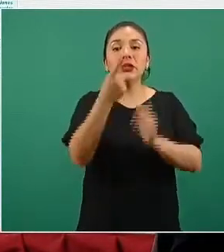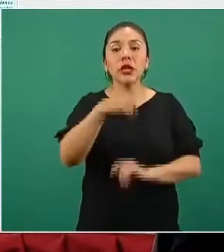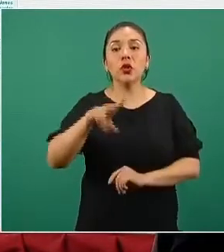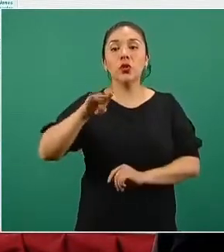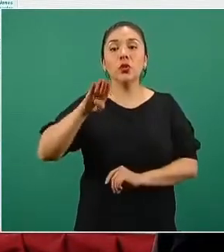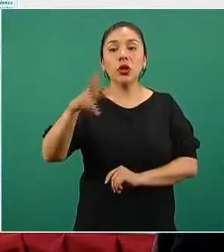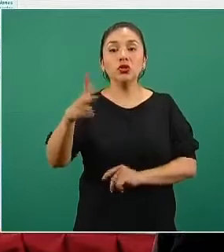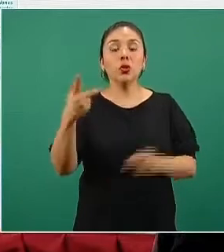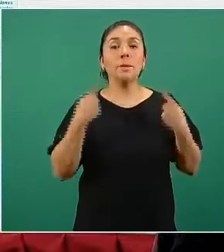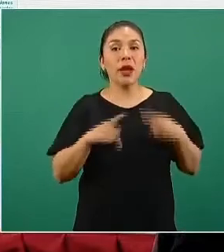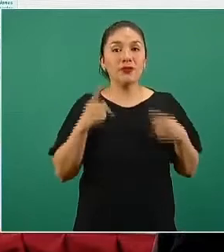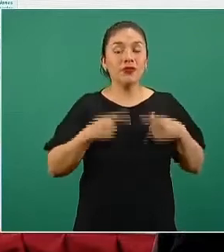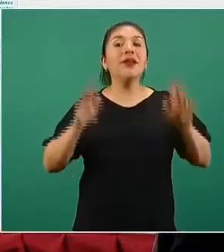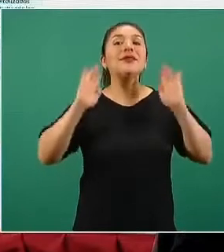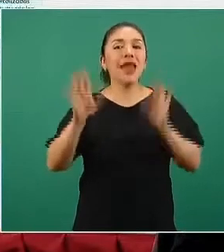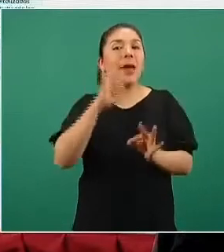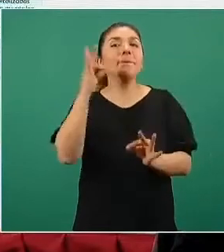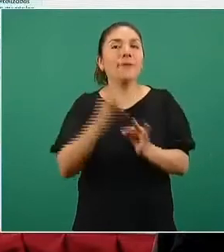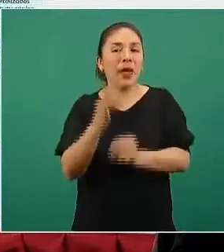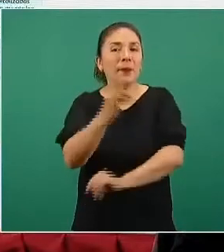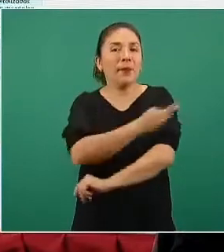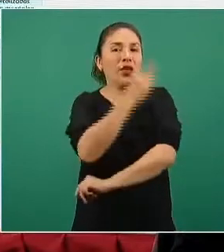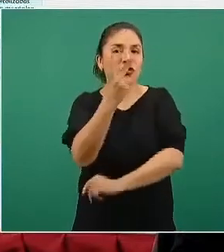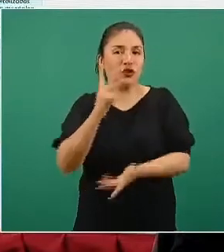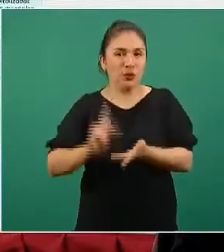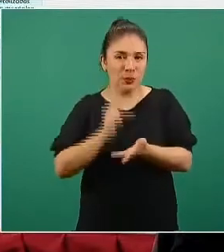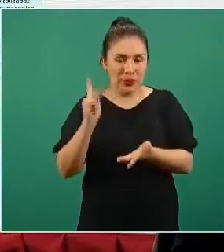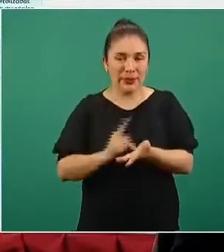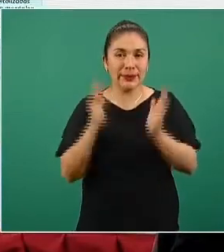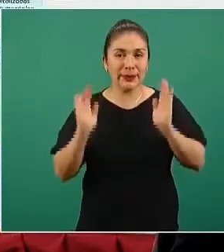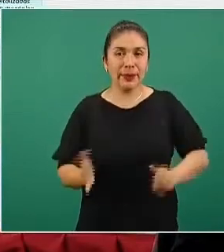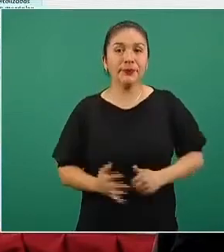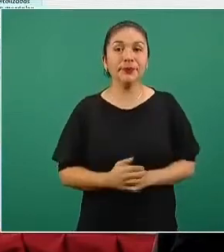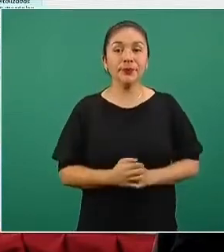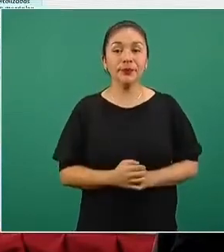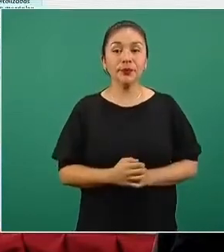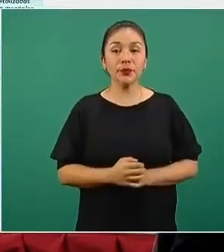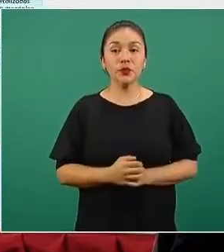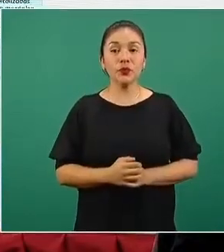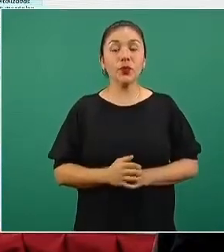86.198 personas las que tienen un esquema completo.